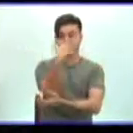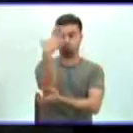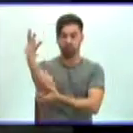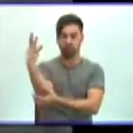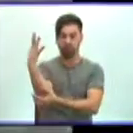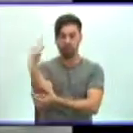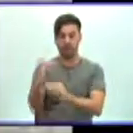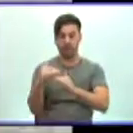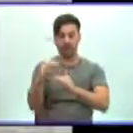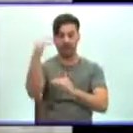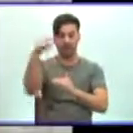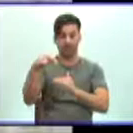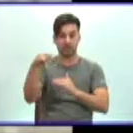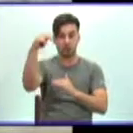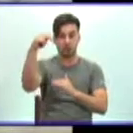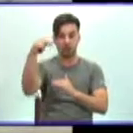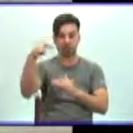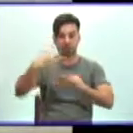húmeda.